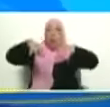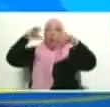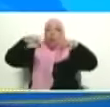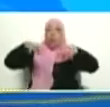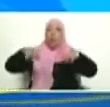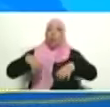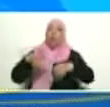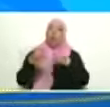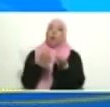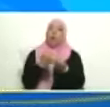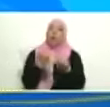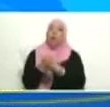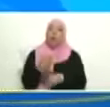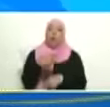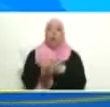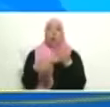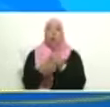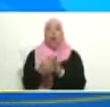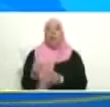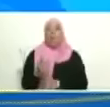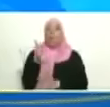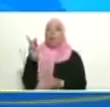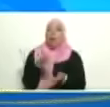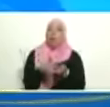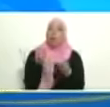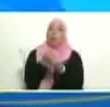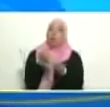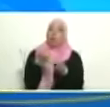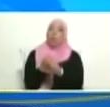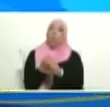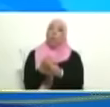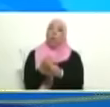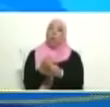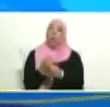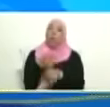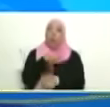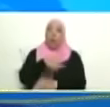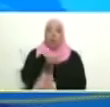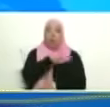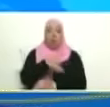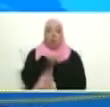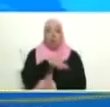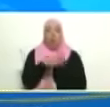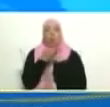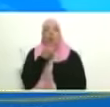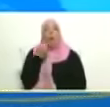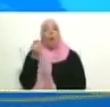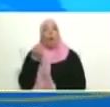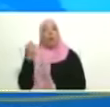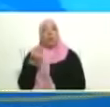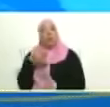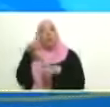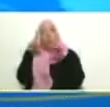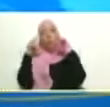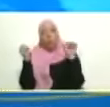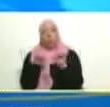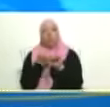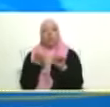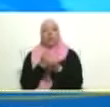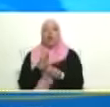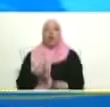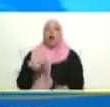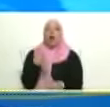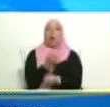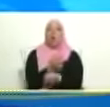la hora de la tragedia, los primeros que llegaron fue el Ejército de Protección Civil, muchachos y muchachas profesionales,